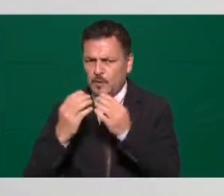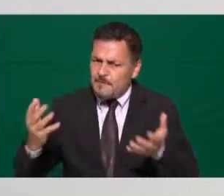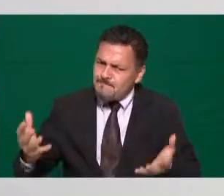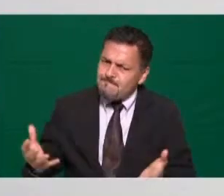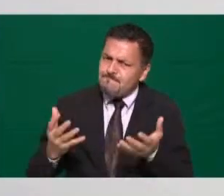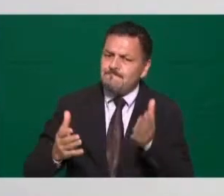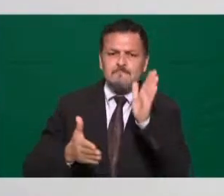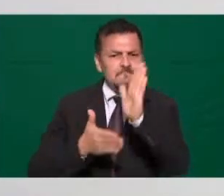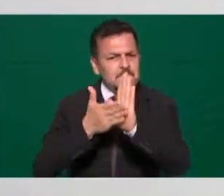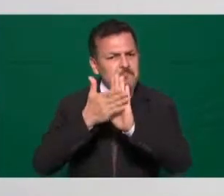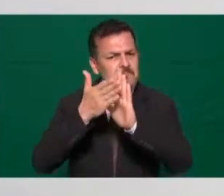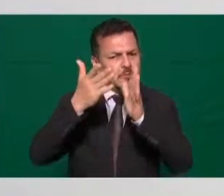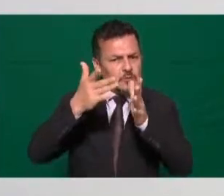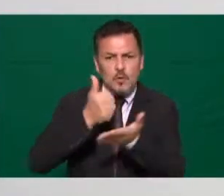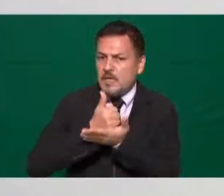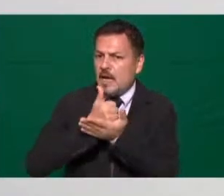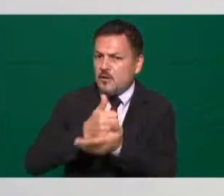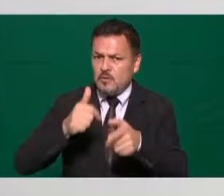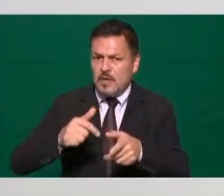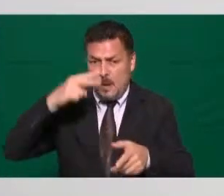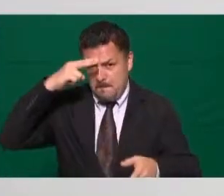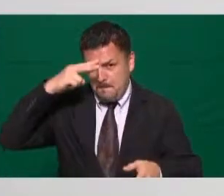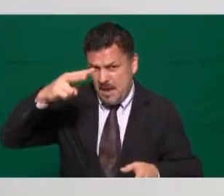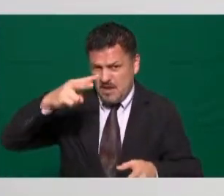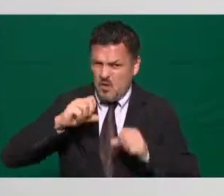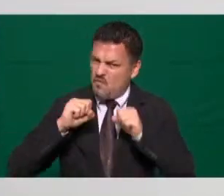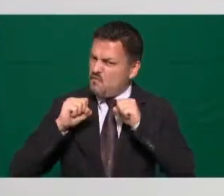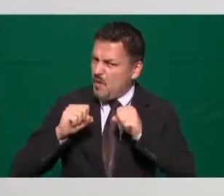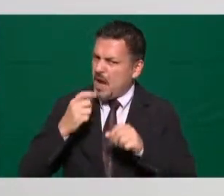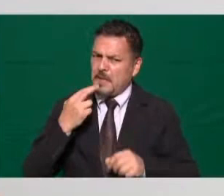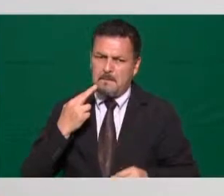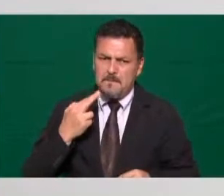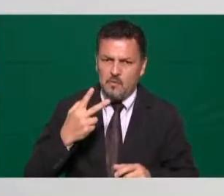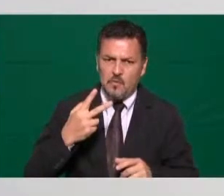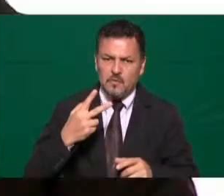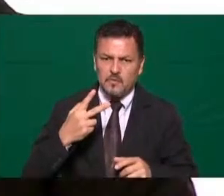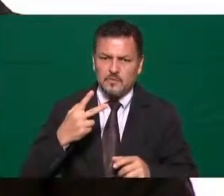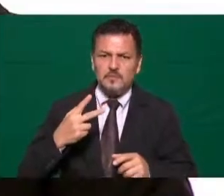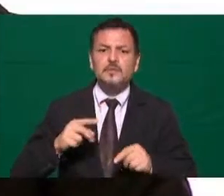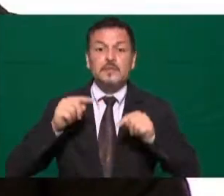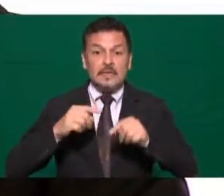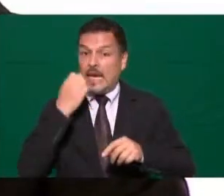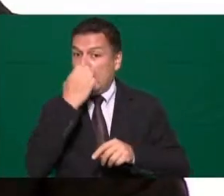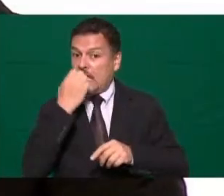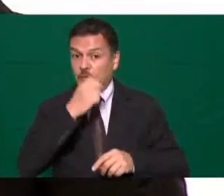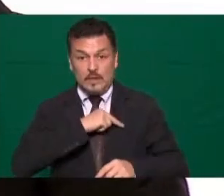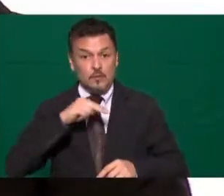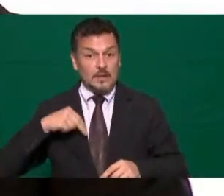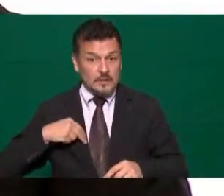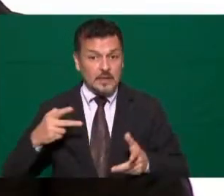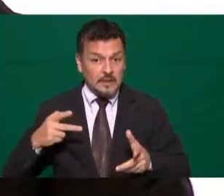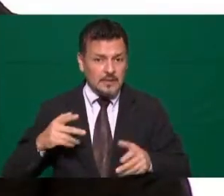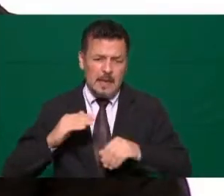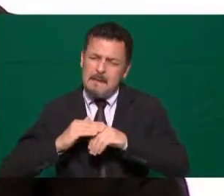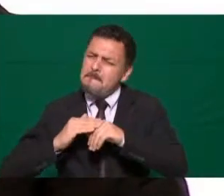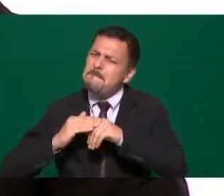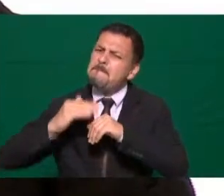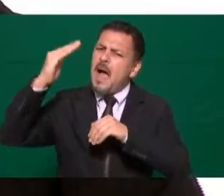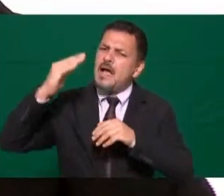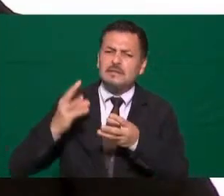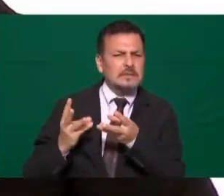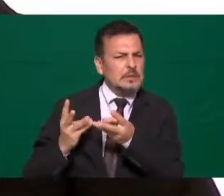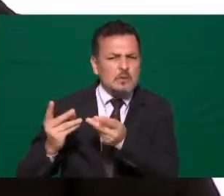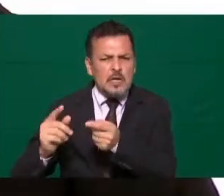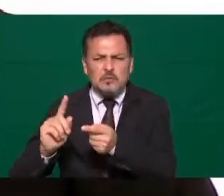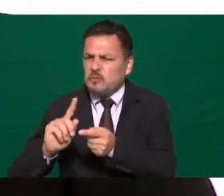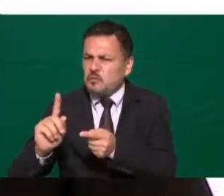la construcción de un México mejor. La escuela es nuestra, es más que una inversión